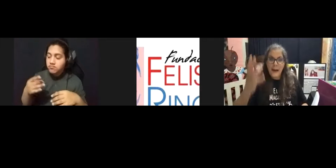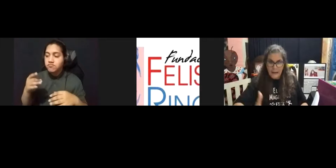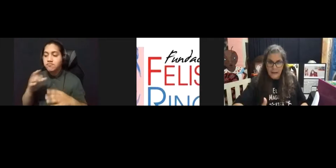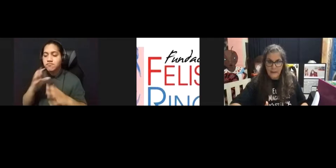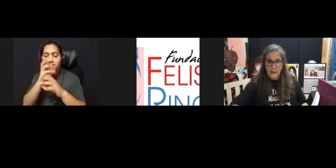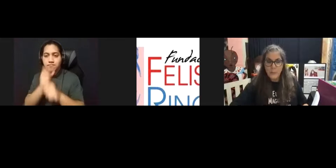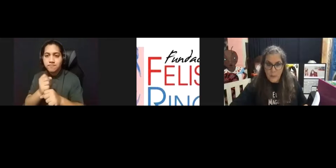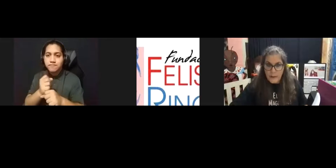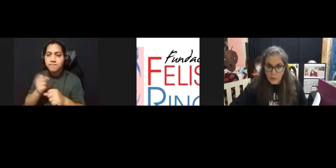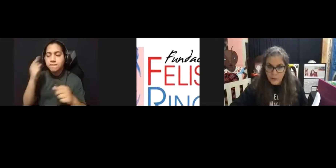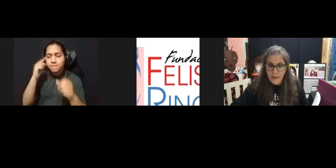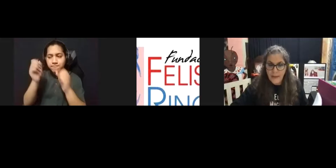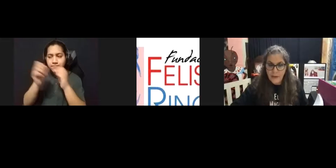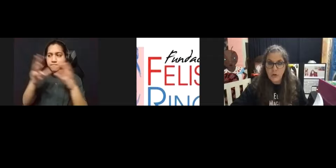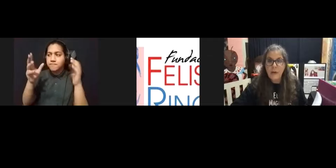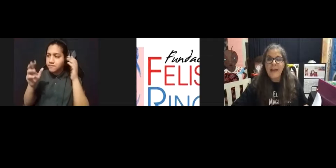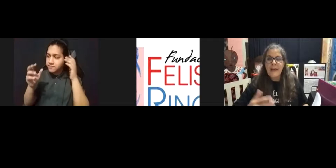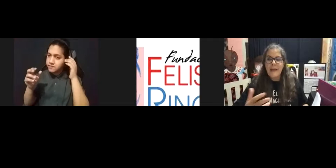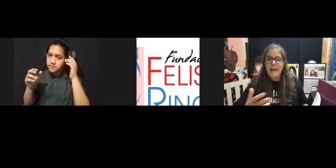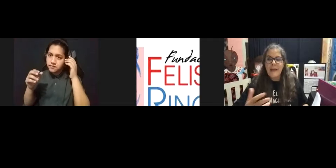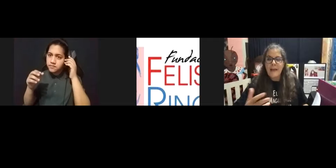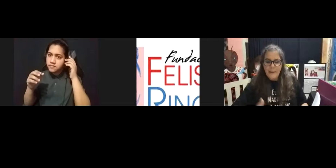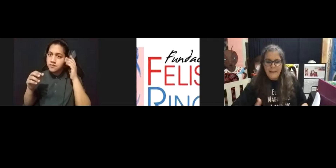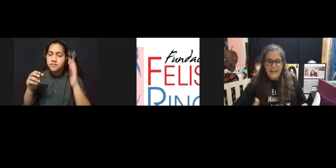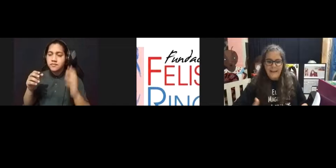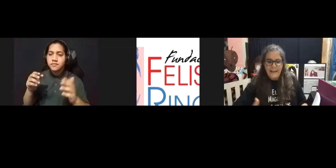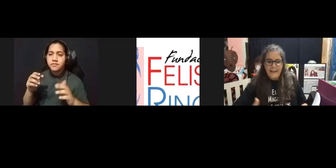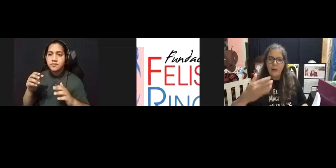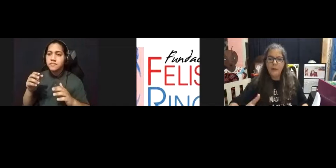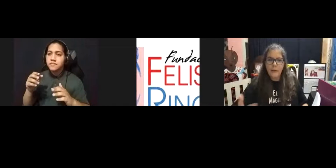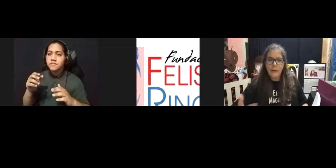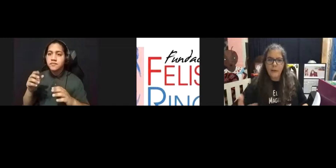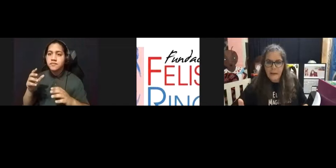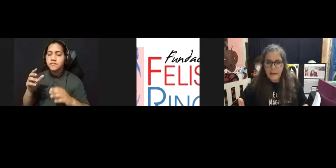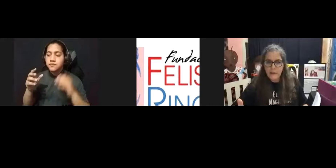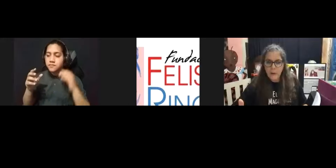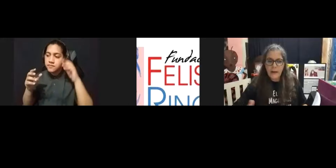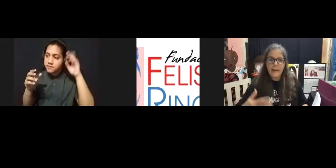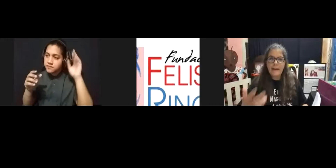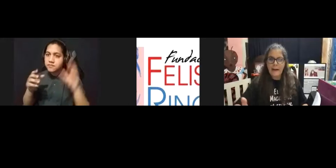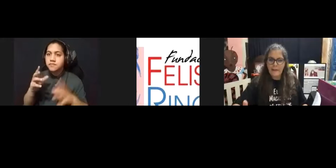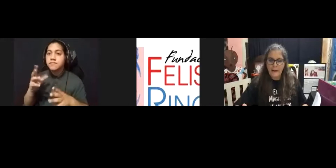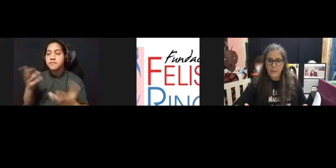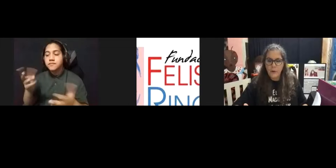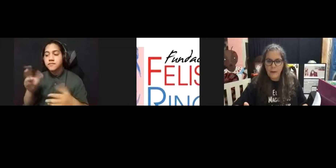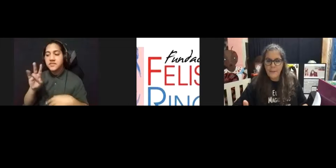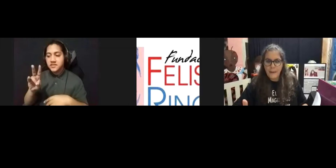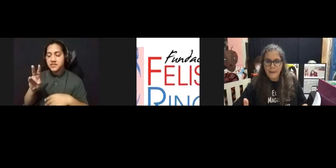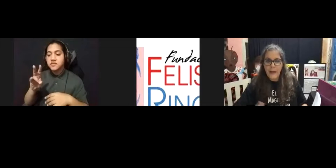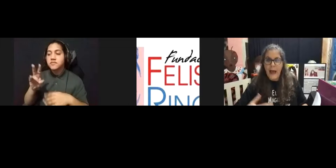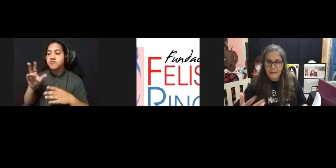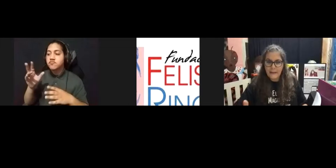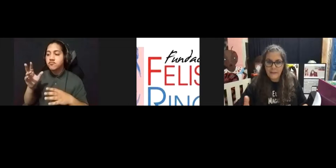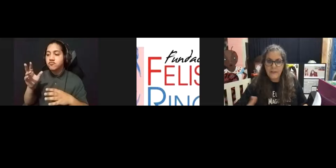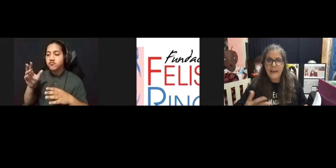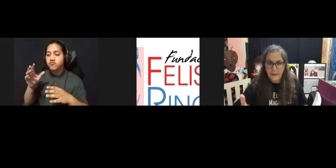una imagen muy vistosa, de hecho. Pertenece a uno de los 7 rituales que realizan las mujeres en